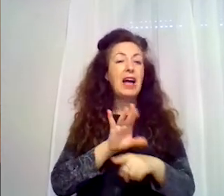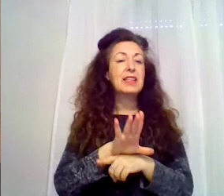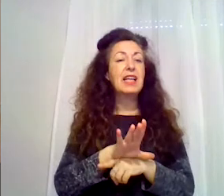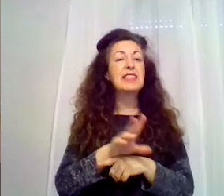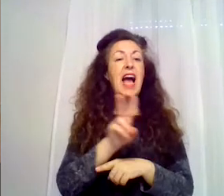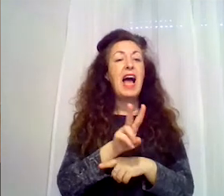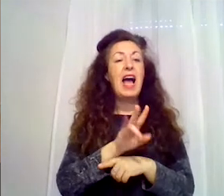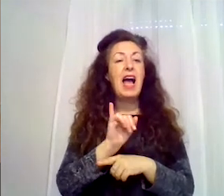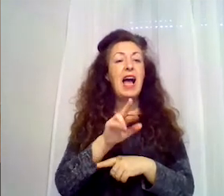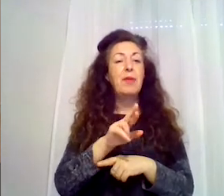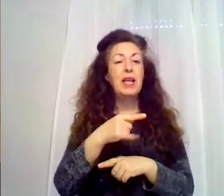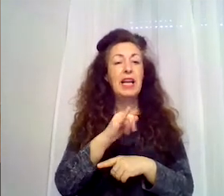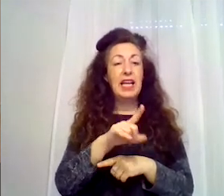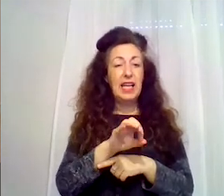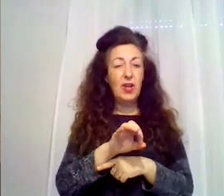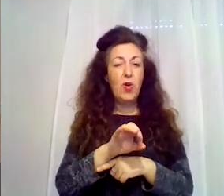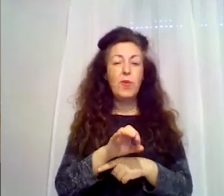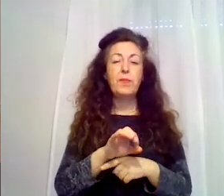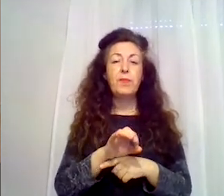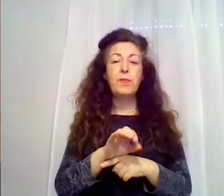teóricamente amalgamaba un poco todo y